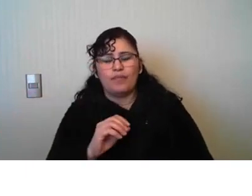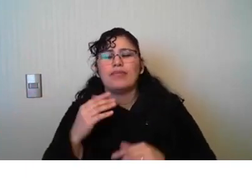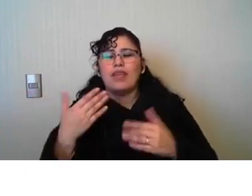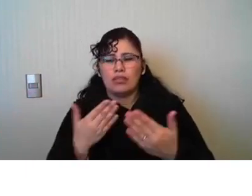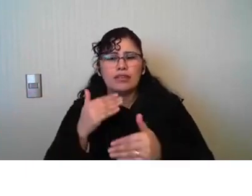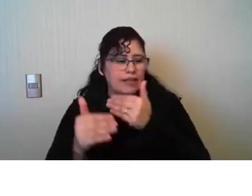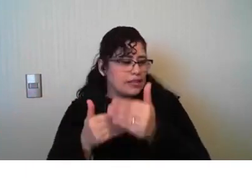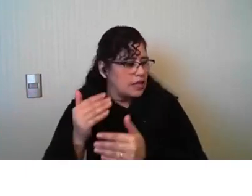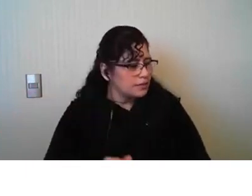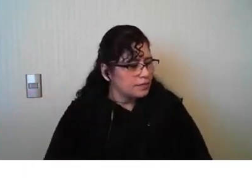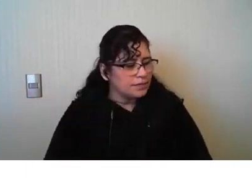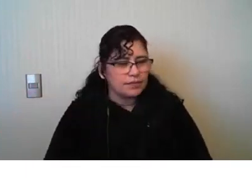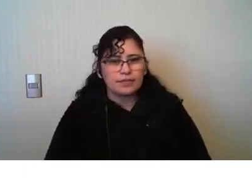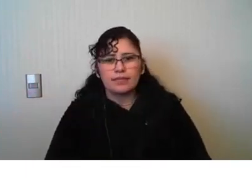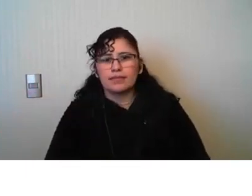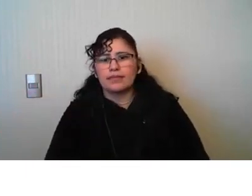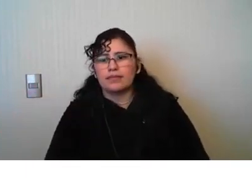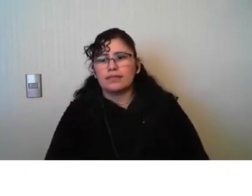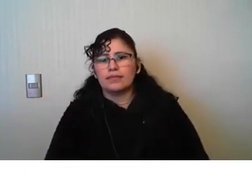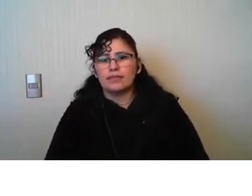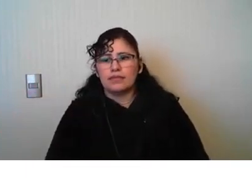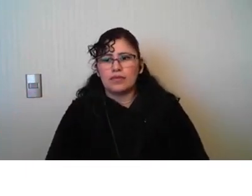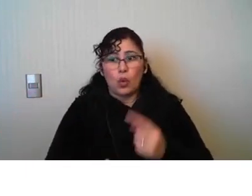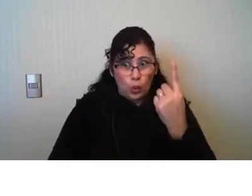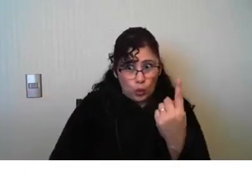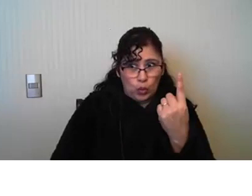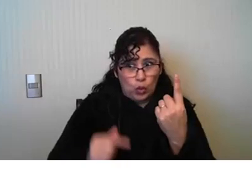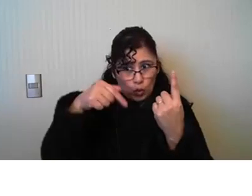Vamos a ver diencéfalo 1, mañana deberíamos ver diencéfalo 2.